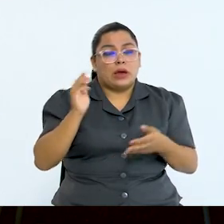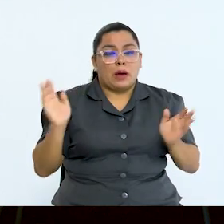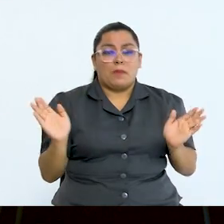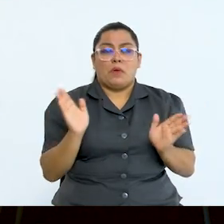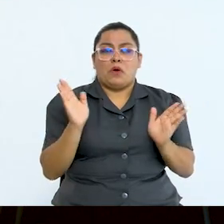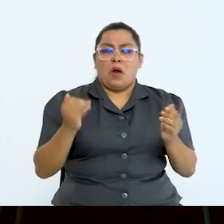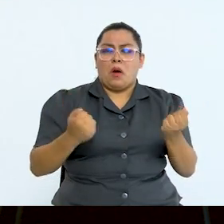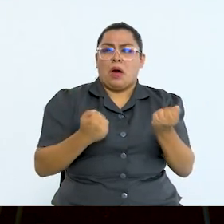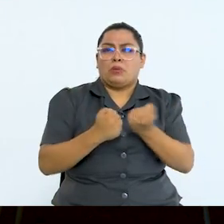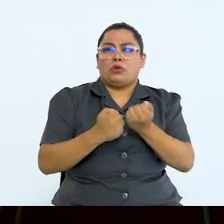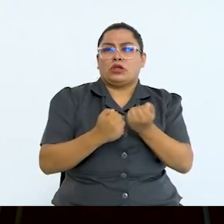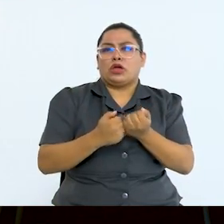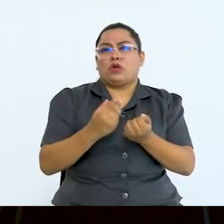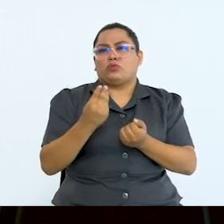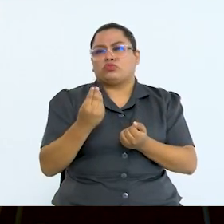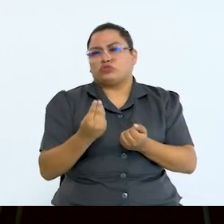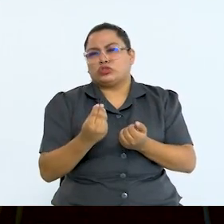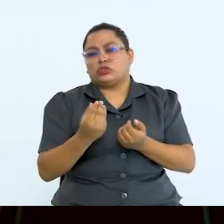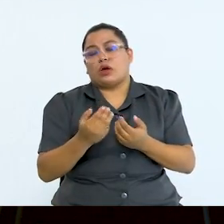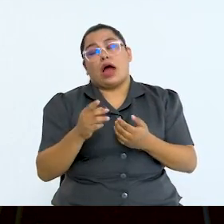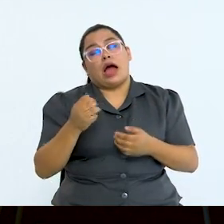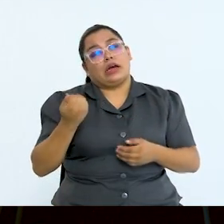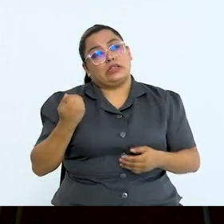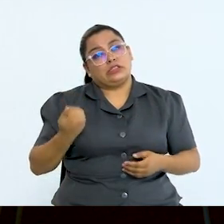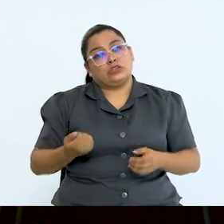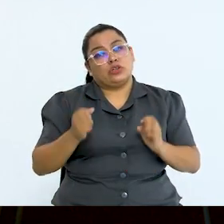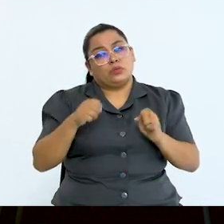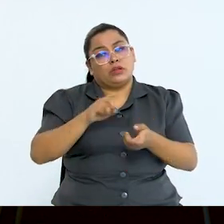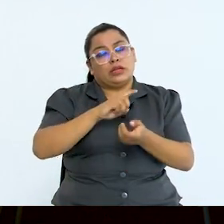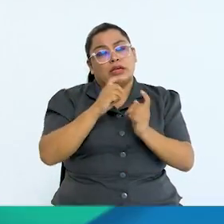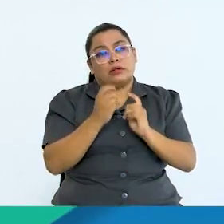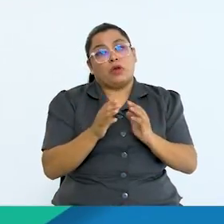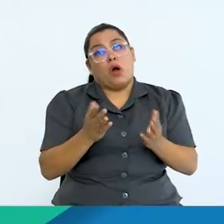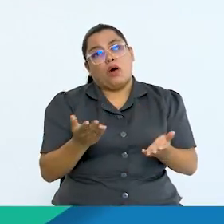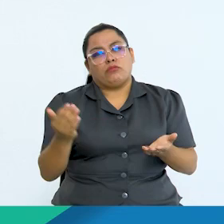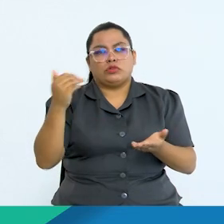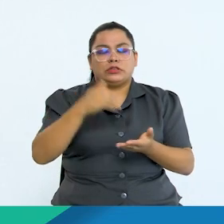el error y el estudiante lo corrige o lo realiza nuevamente.